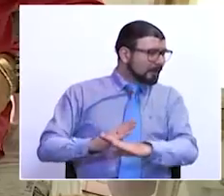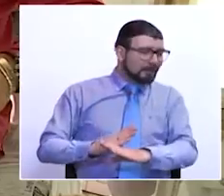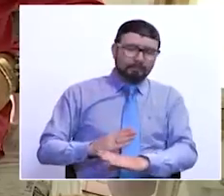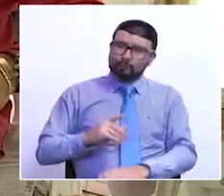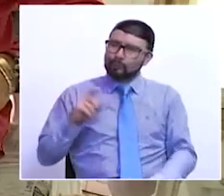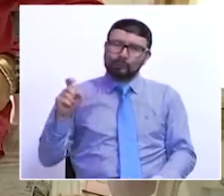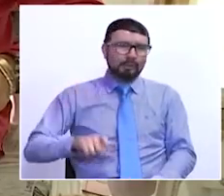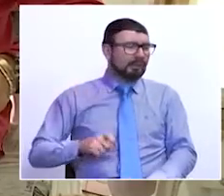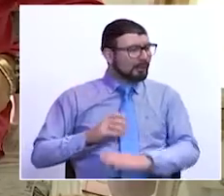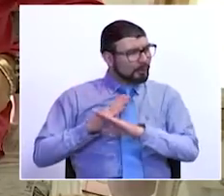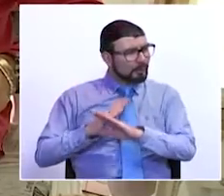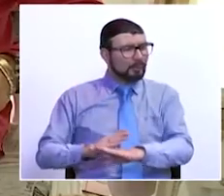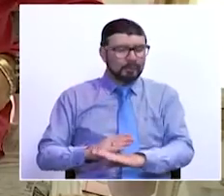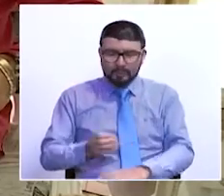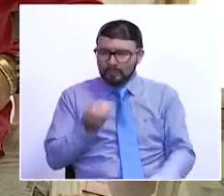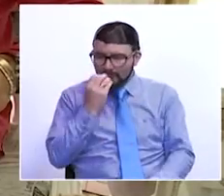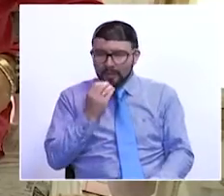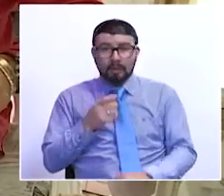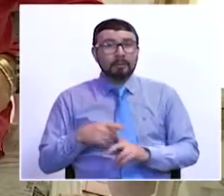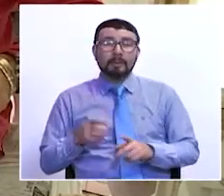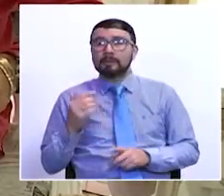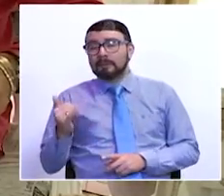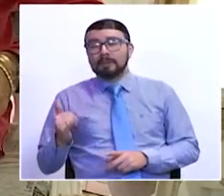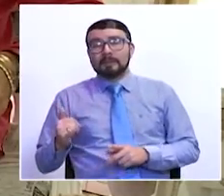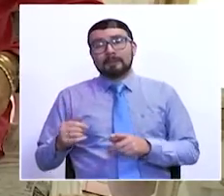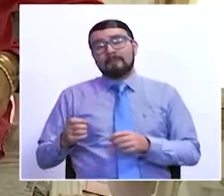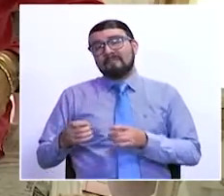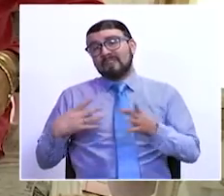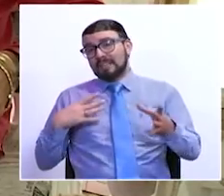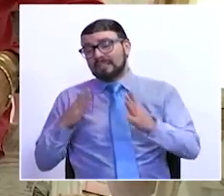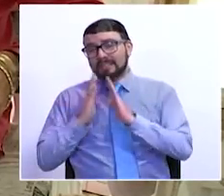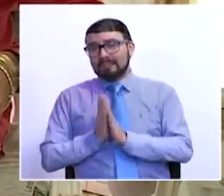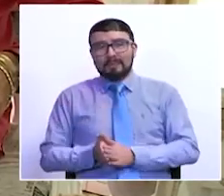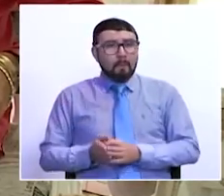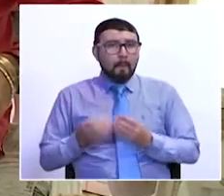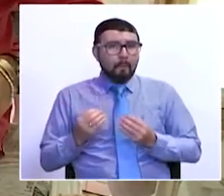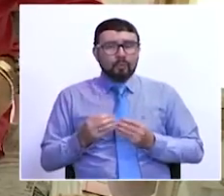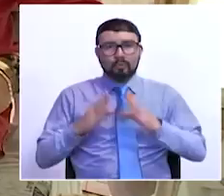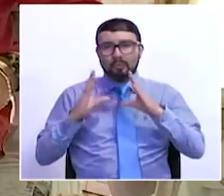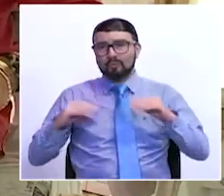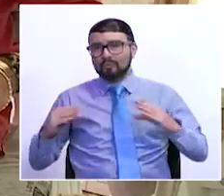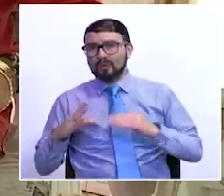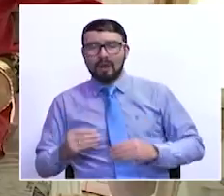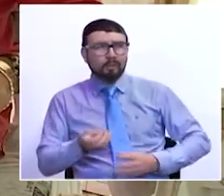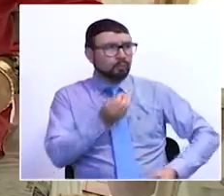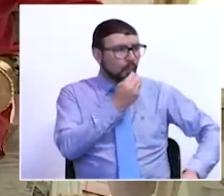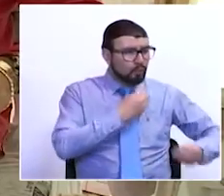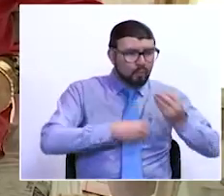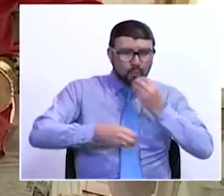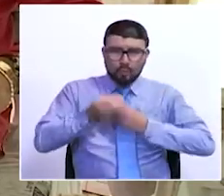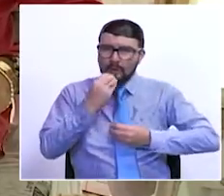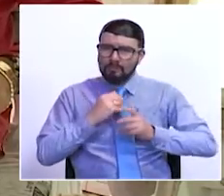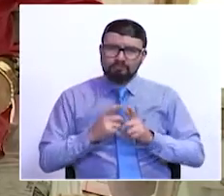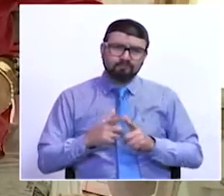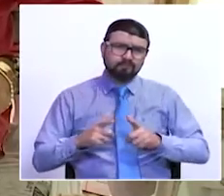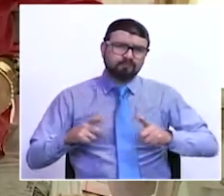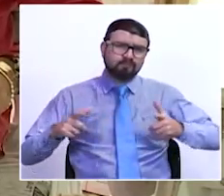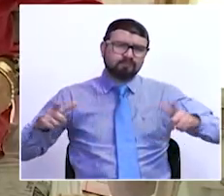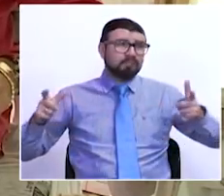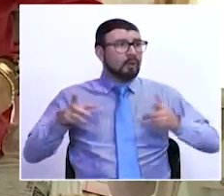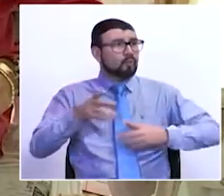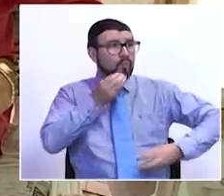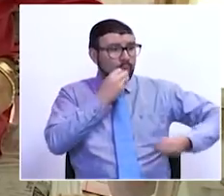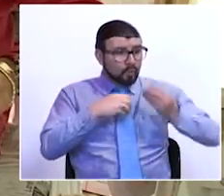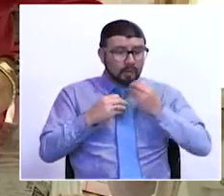por, digamos, las festividades y la época de Navidad se empiezan a consumir en un gran porcentaje. Entonces, reconocer